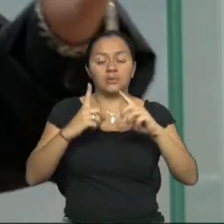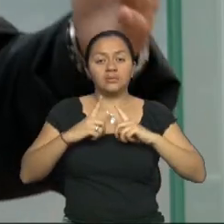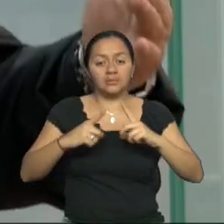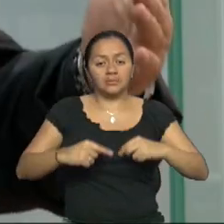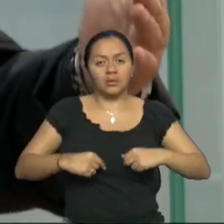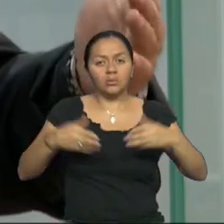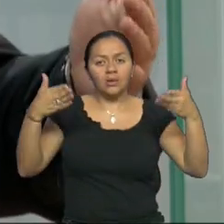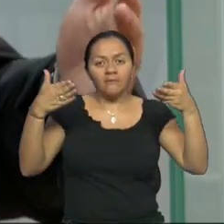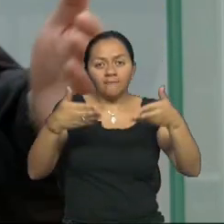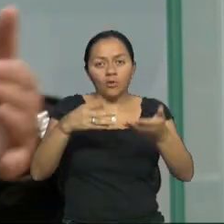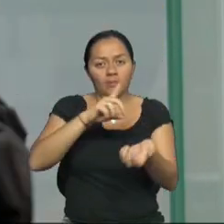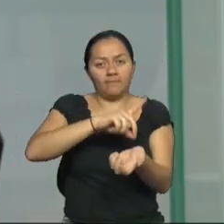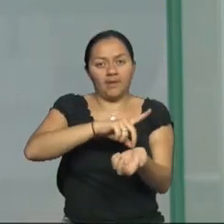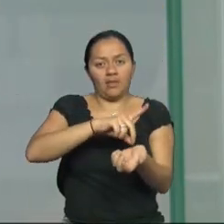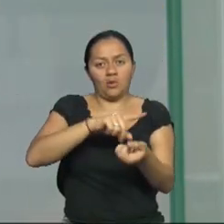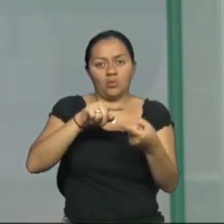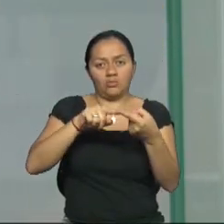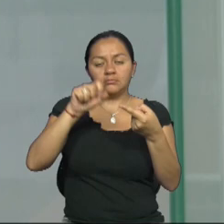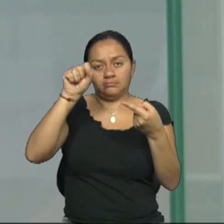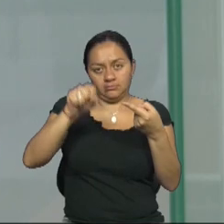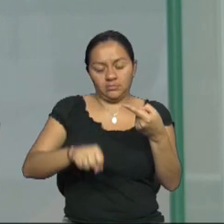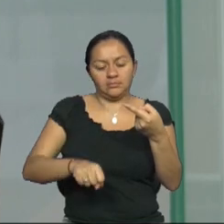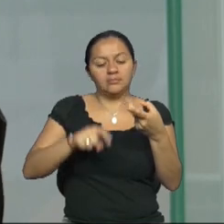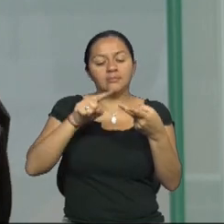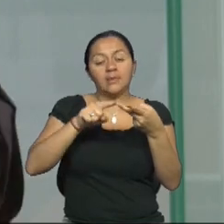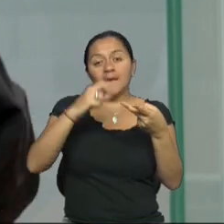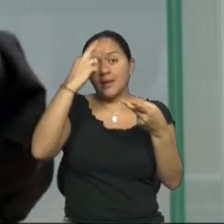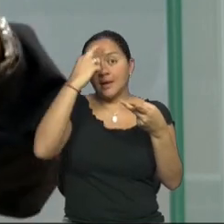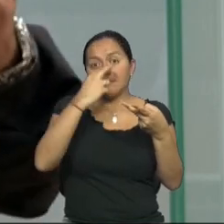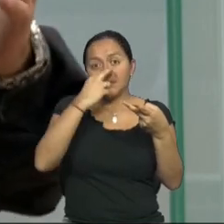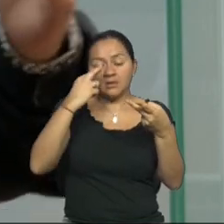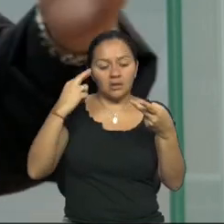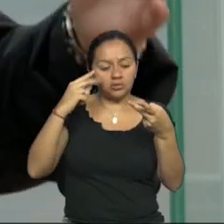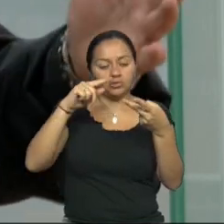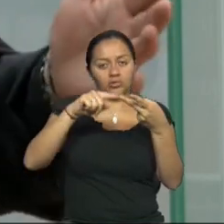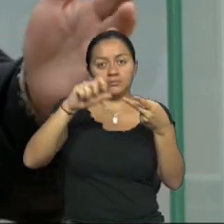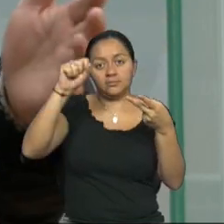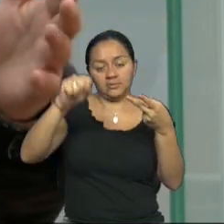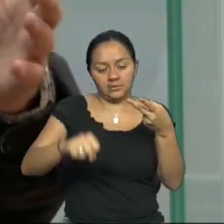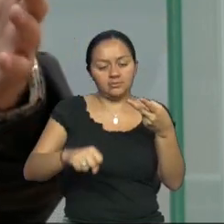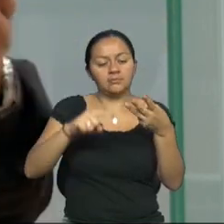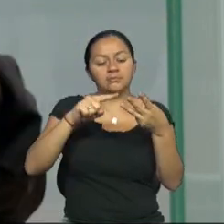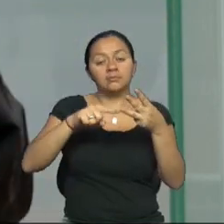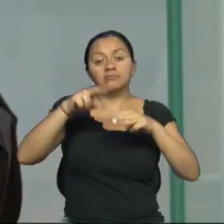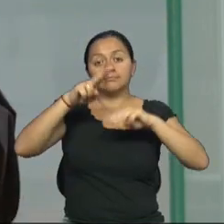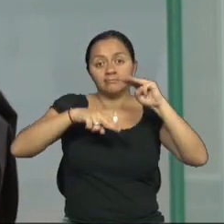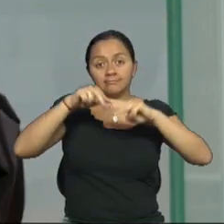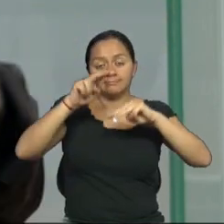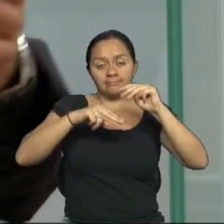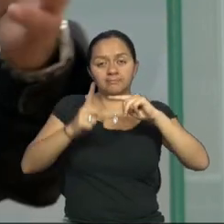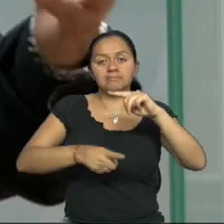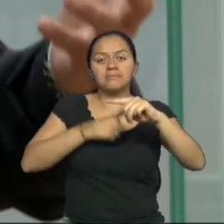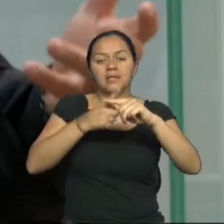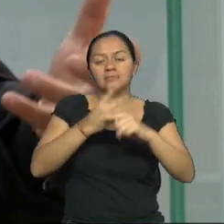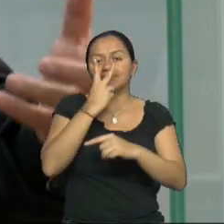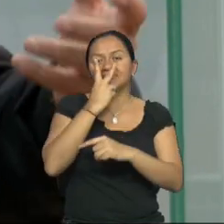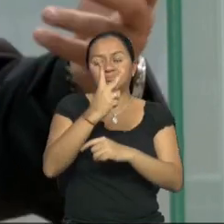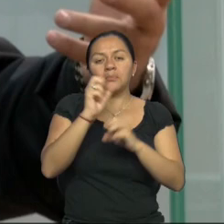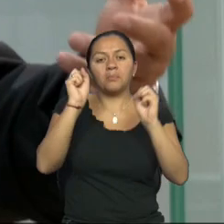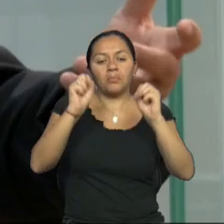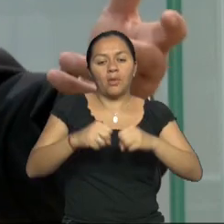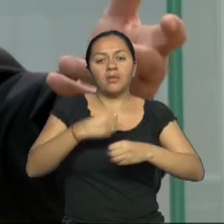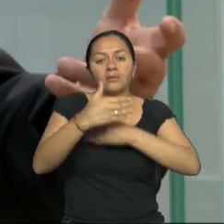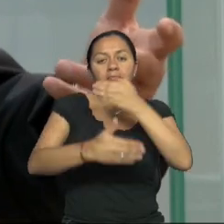también médico, ¿no es cierto? Tiene un enfoque de rehabilitación, justamente con infraestructuras mucho más, podríamos